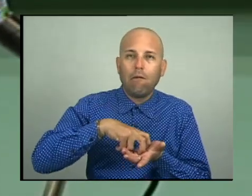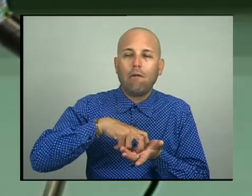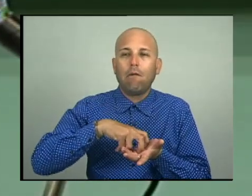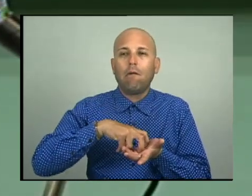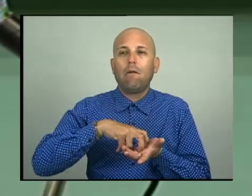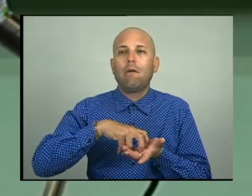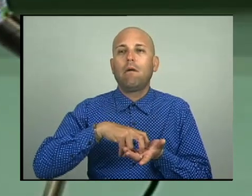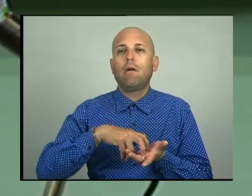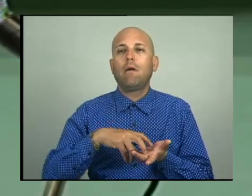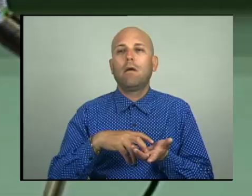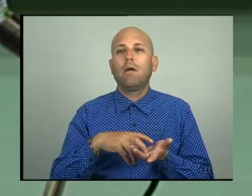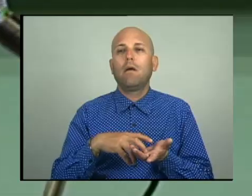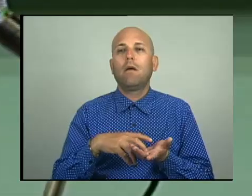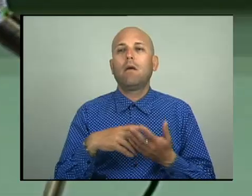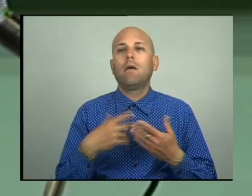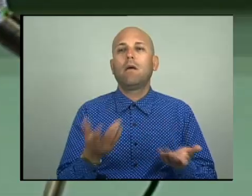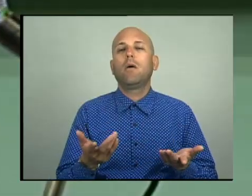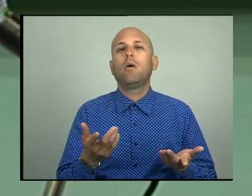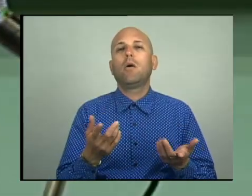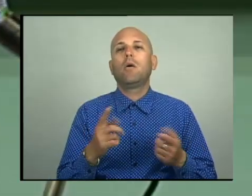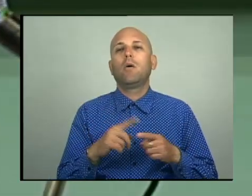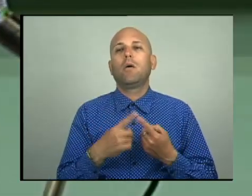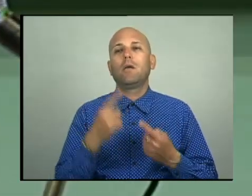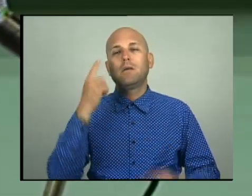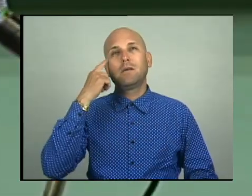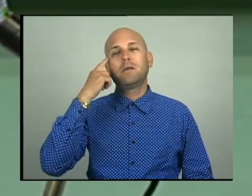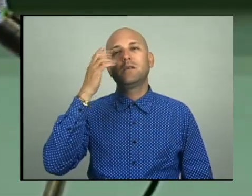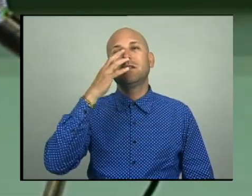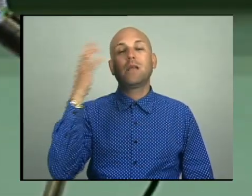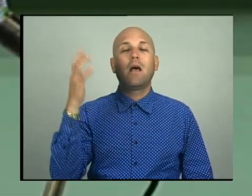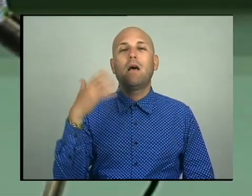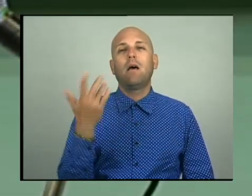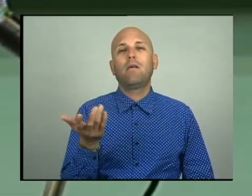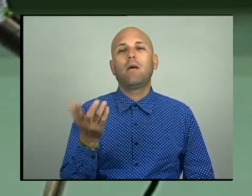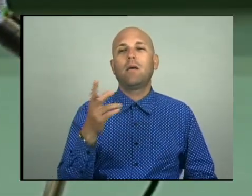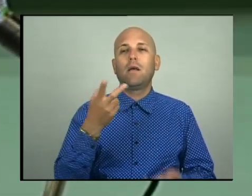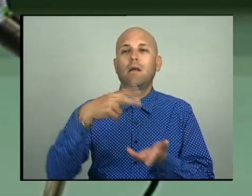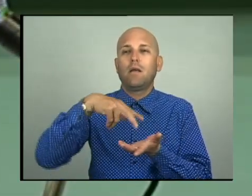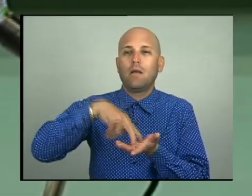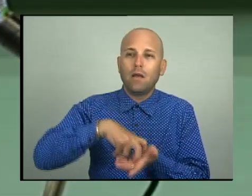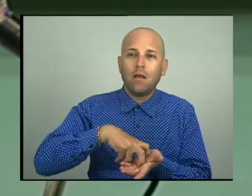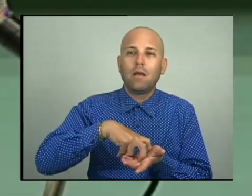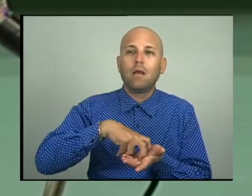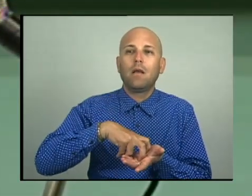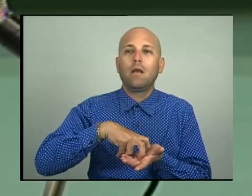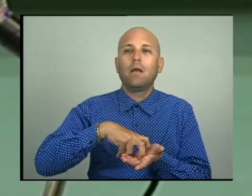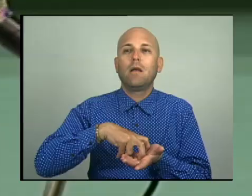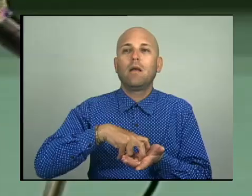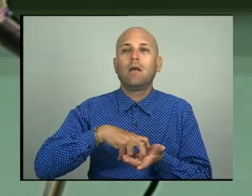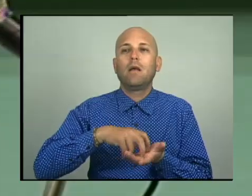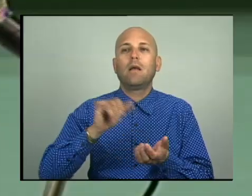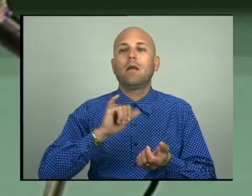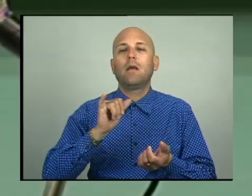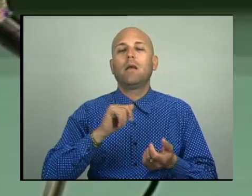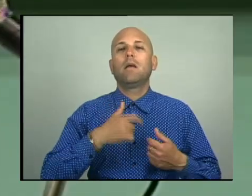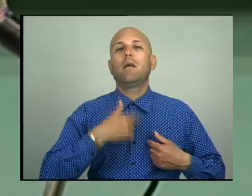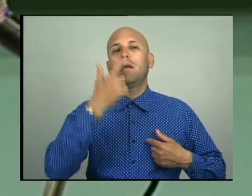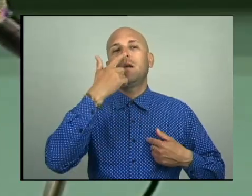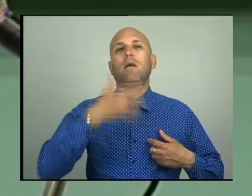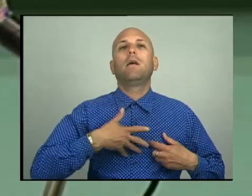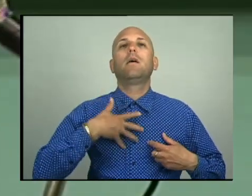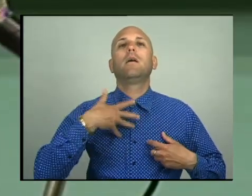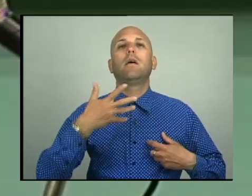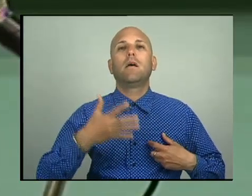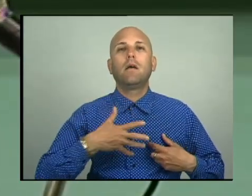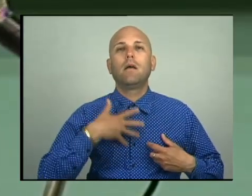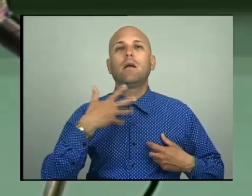o sea, intencionalmente. Eso es porque la naturaleza es sabia, ¿verdad? Se acuclillan porque al acuclillarse aumentan la resistencia periférica y